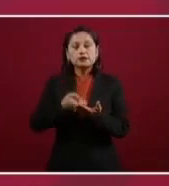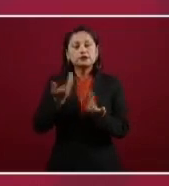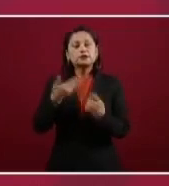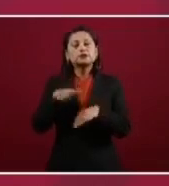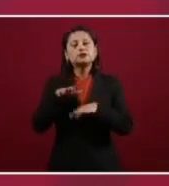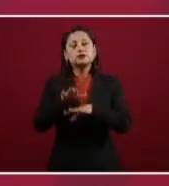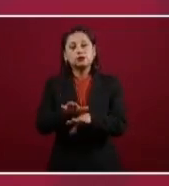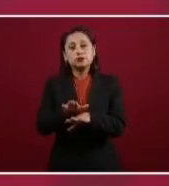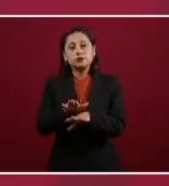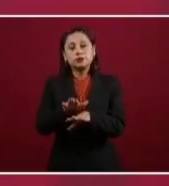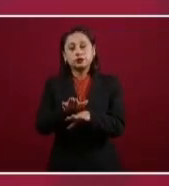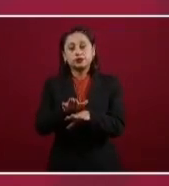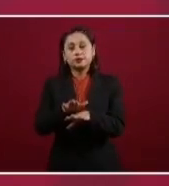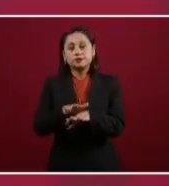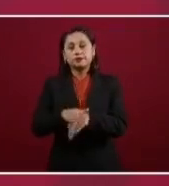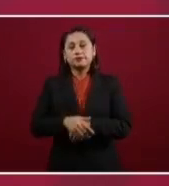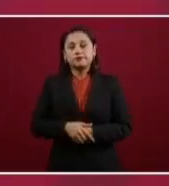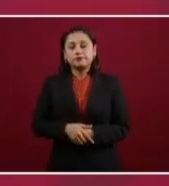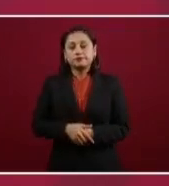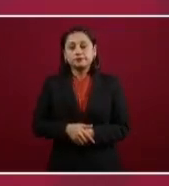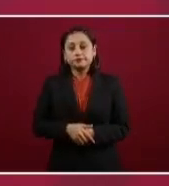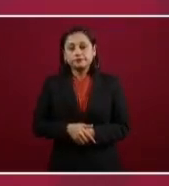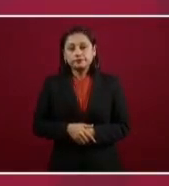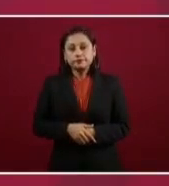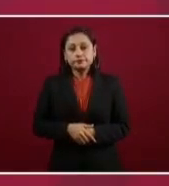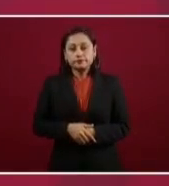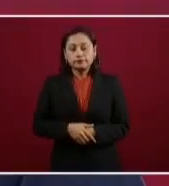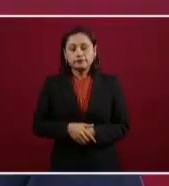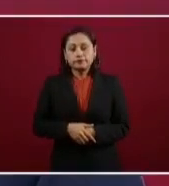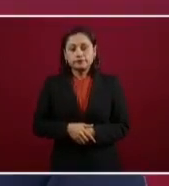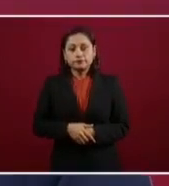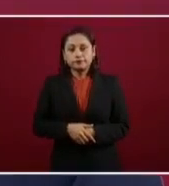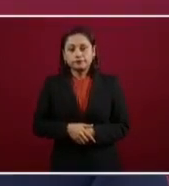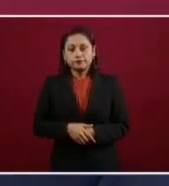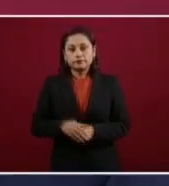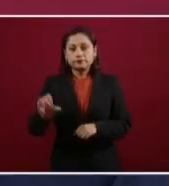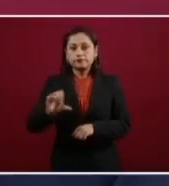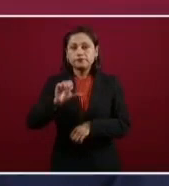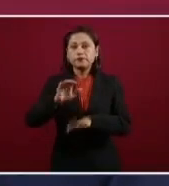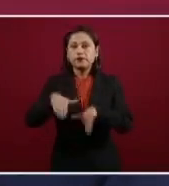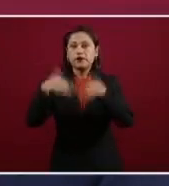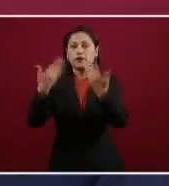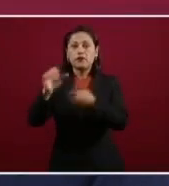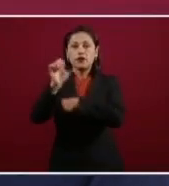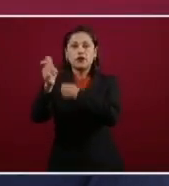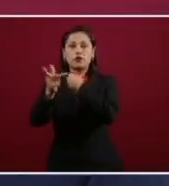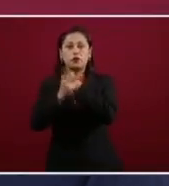de que está creciendo la inversión extranjera